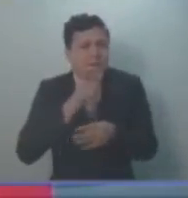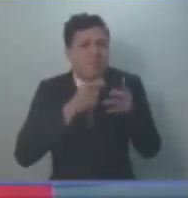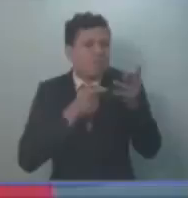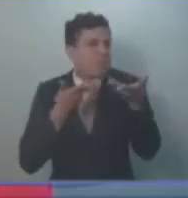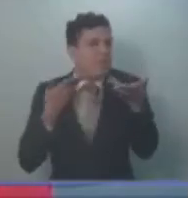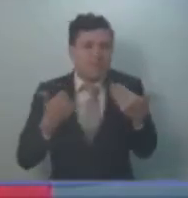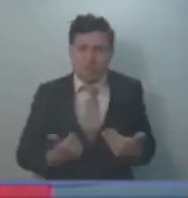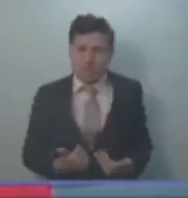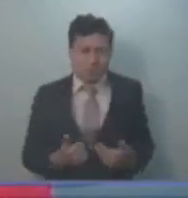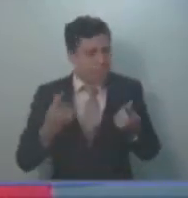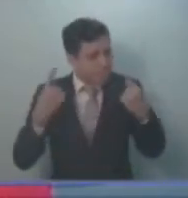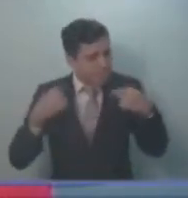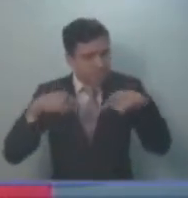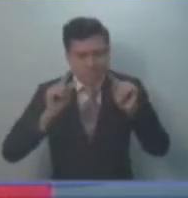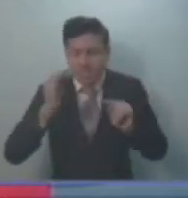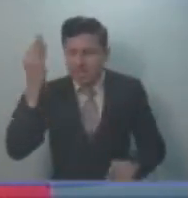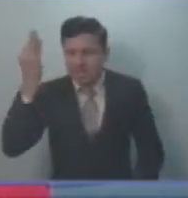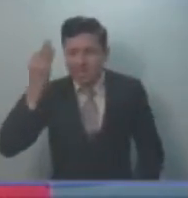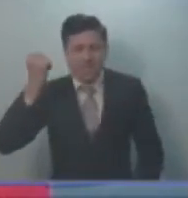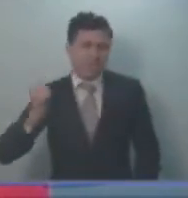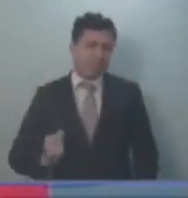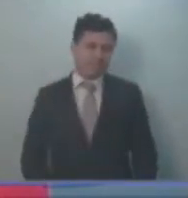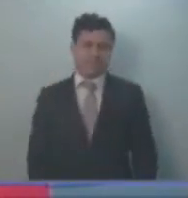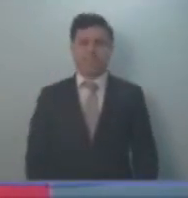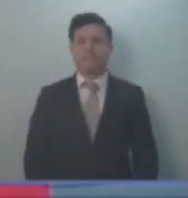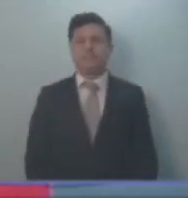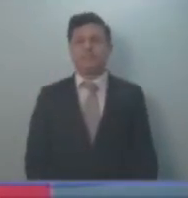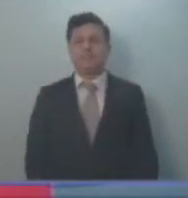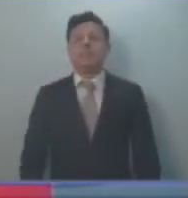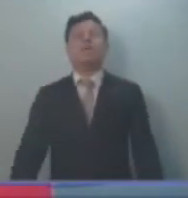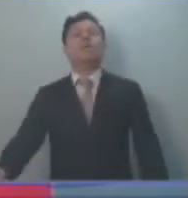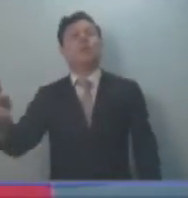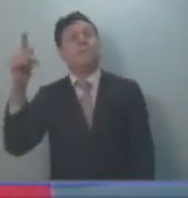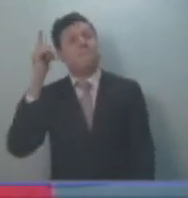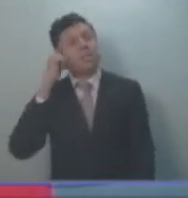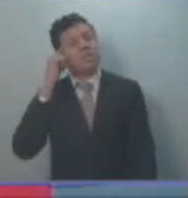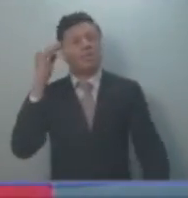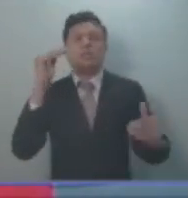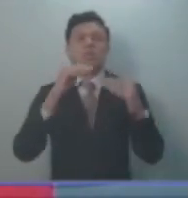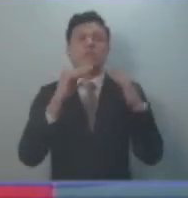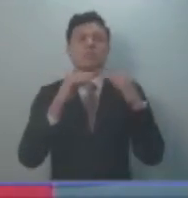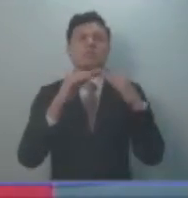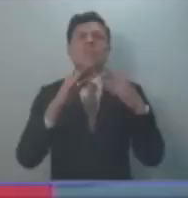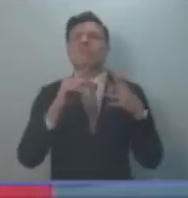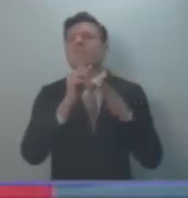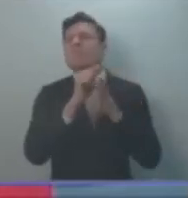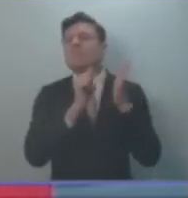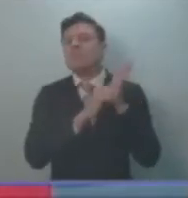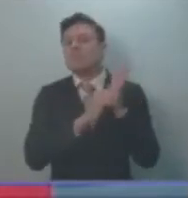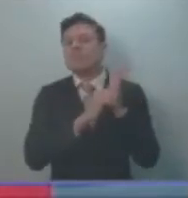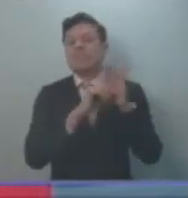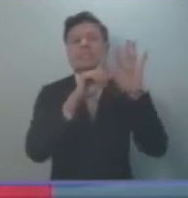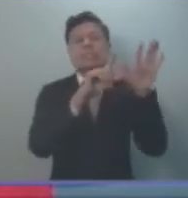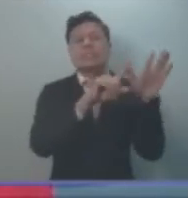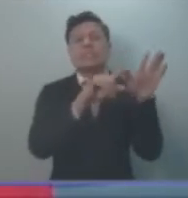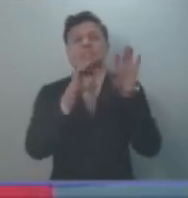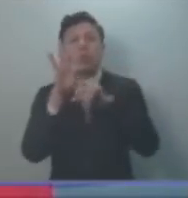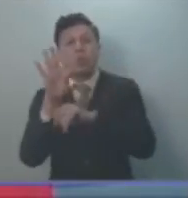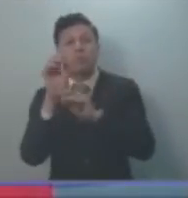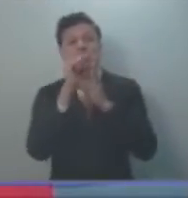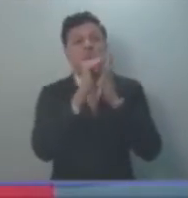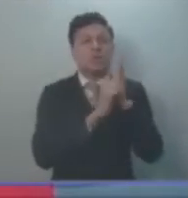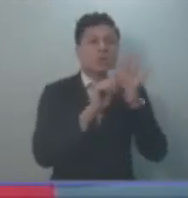referida certificación médica, tomando en consideración lo dispuesto en los artículos 64